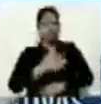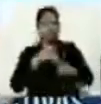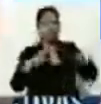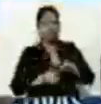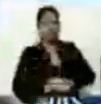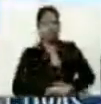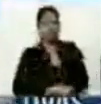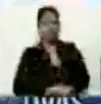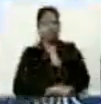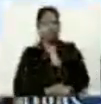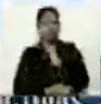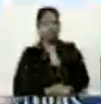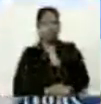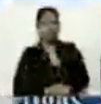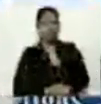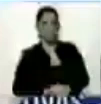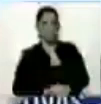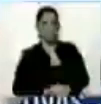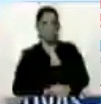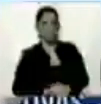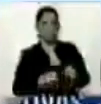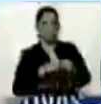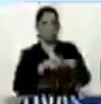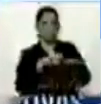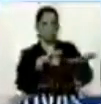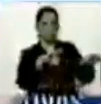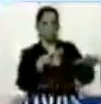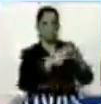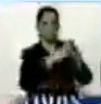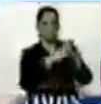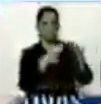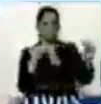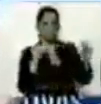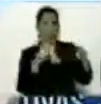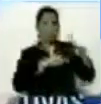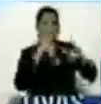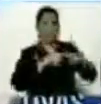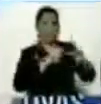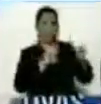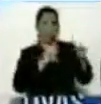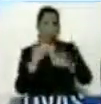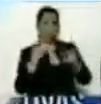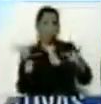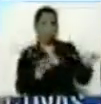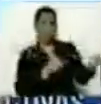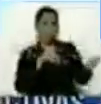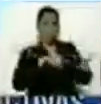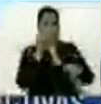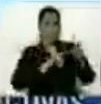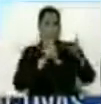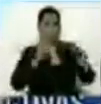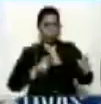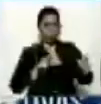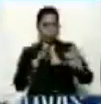el mercado de las pulgas. ¿Y qué sucede? Que todos los comerciantes, carretilleros, buhoneros, trabajadores, comenzaron a trabajar alrededor